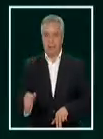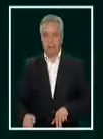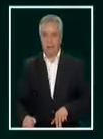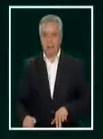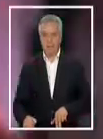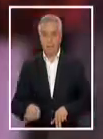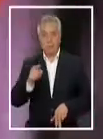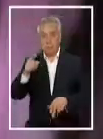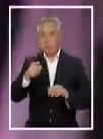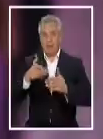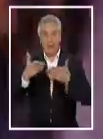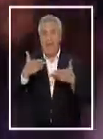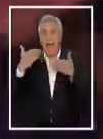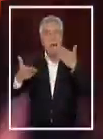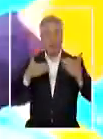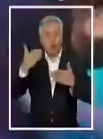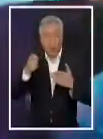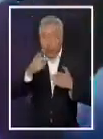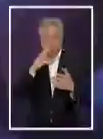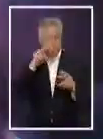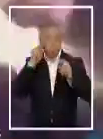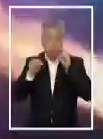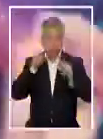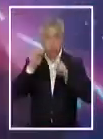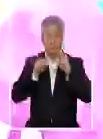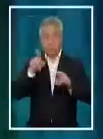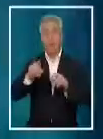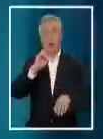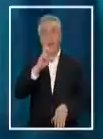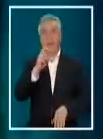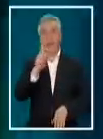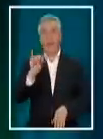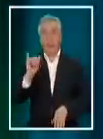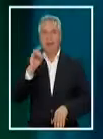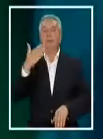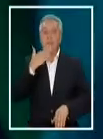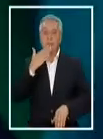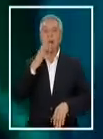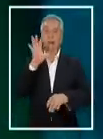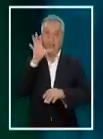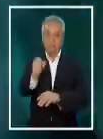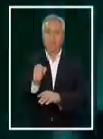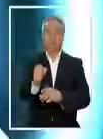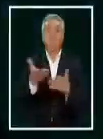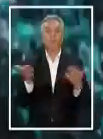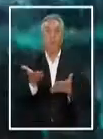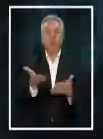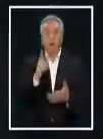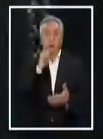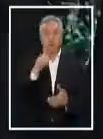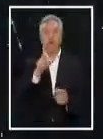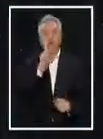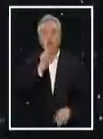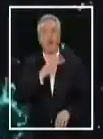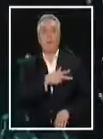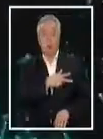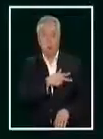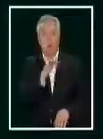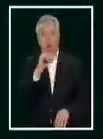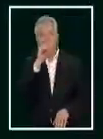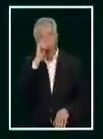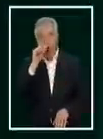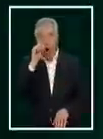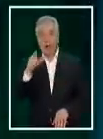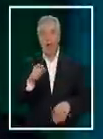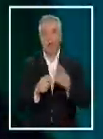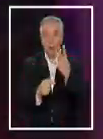Miles de visitas en sus canciones, sin embargo fue capturado por la PDI también por vínculos con la droga, tenía cocaína y marihuana, cayó junto a